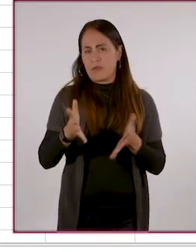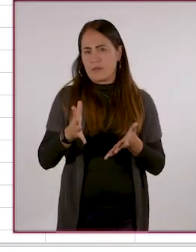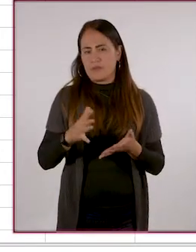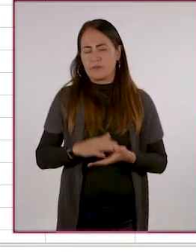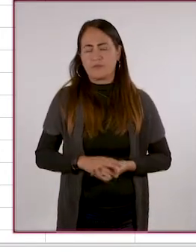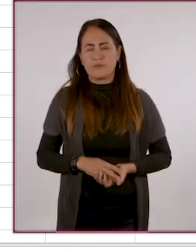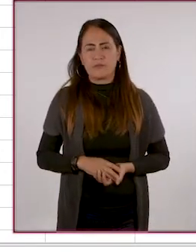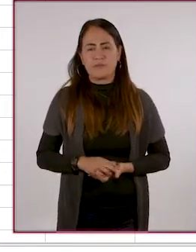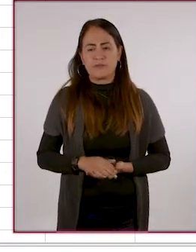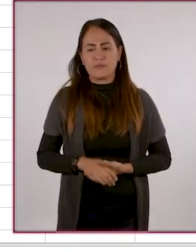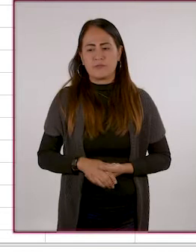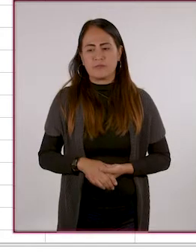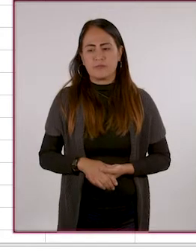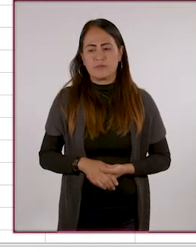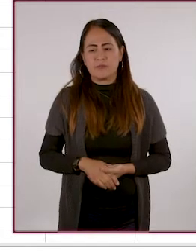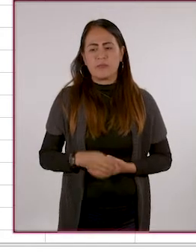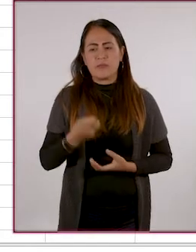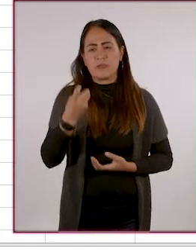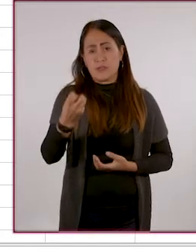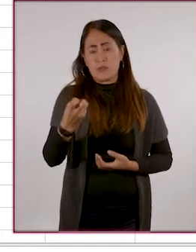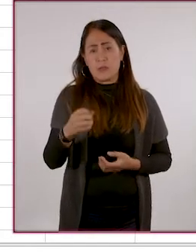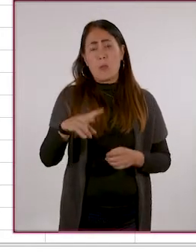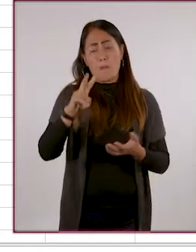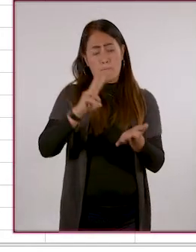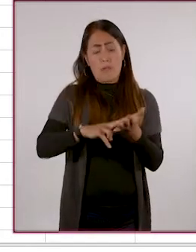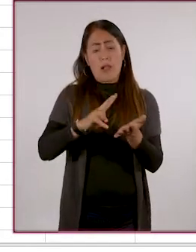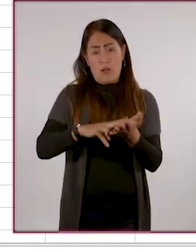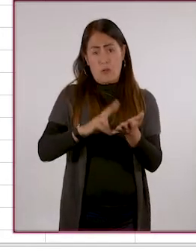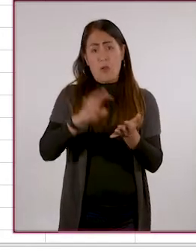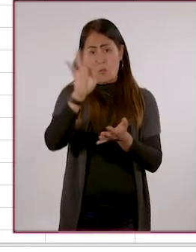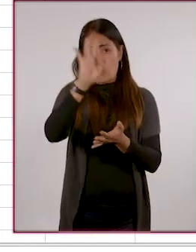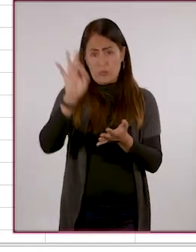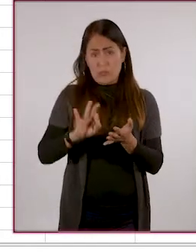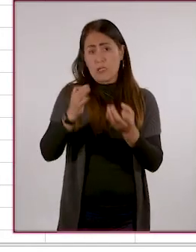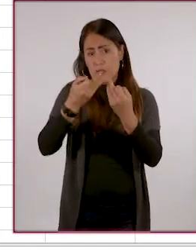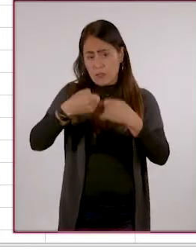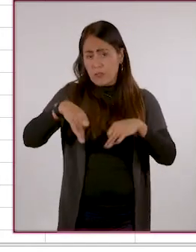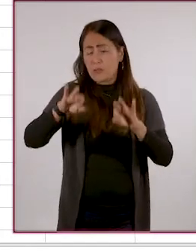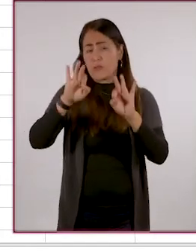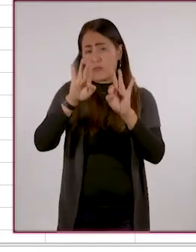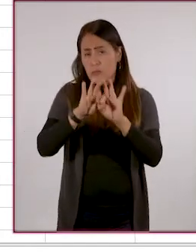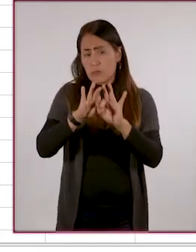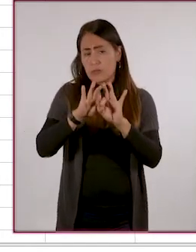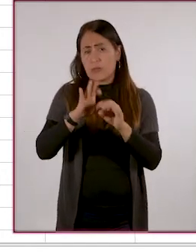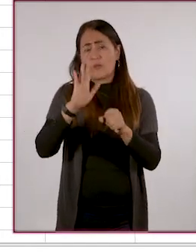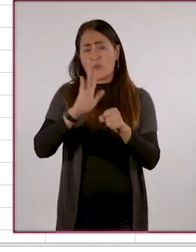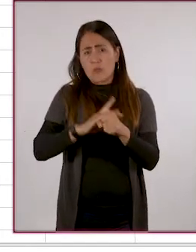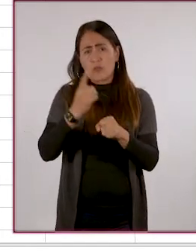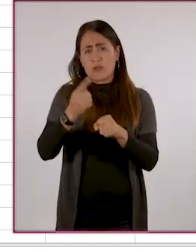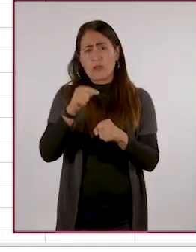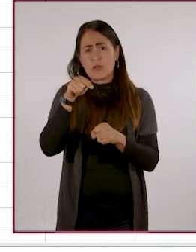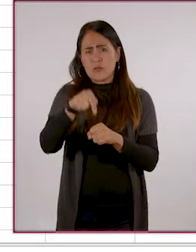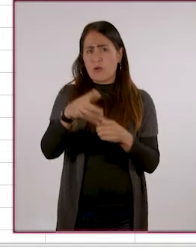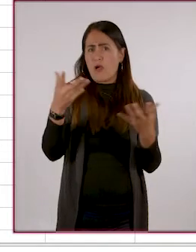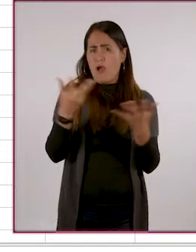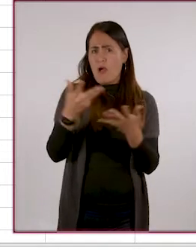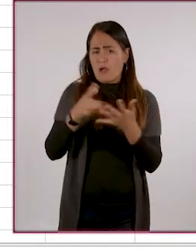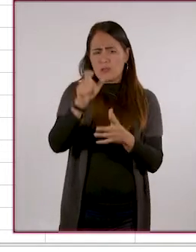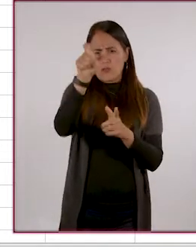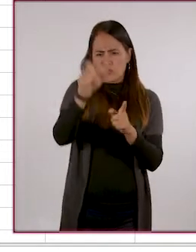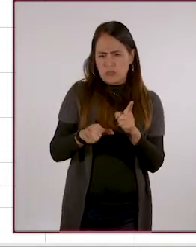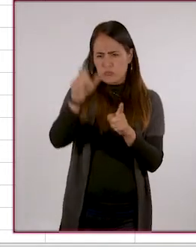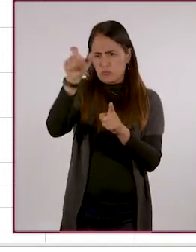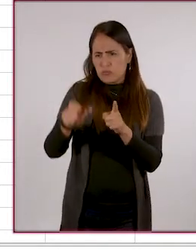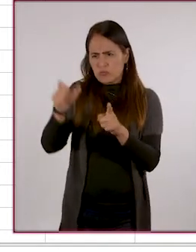Y ejecuto. Esto de fijar el valor es importante porque si yo quisiera correr que